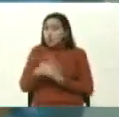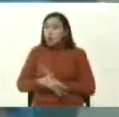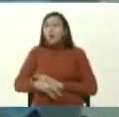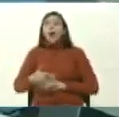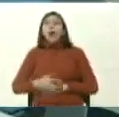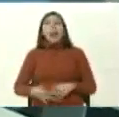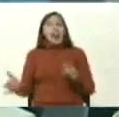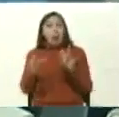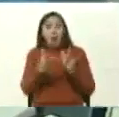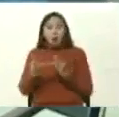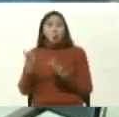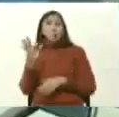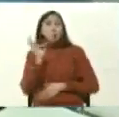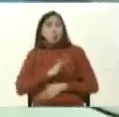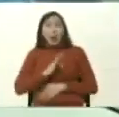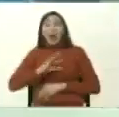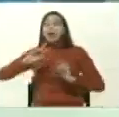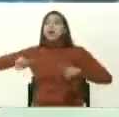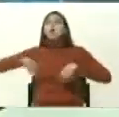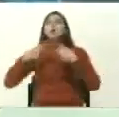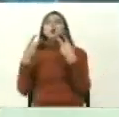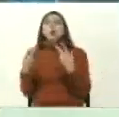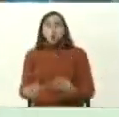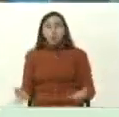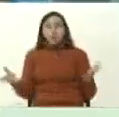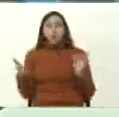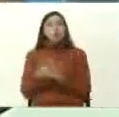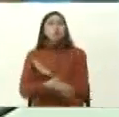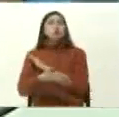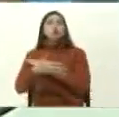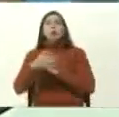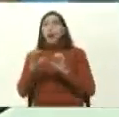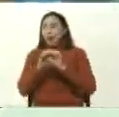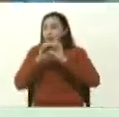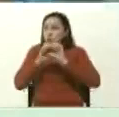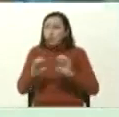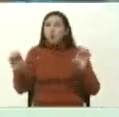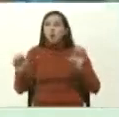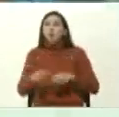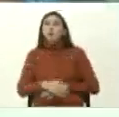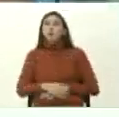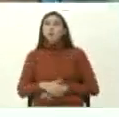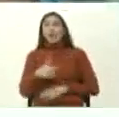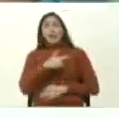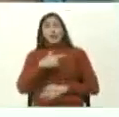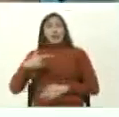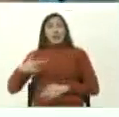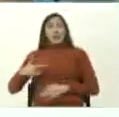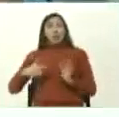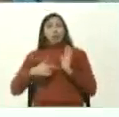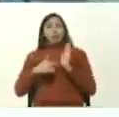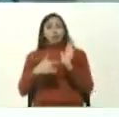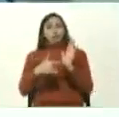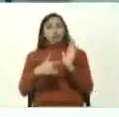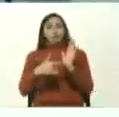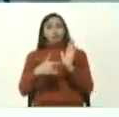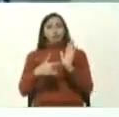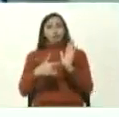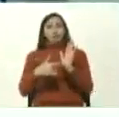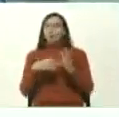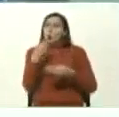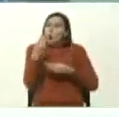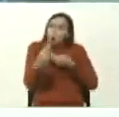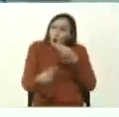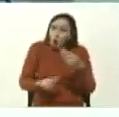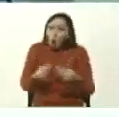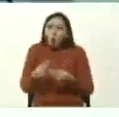redes innovadoras en materia educativa. Entonces quisiera que nos mostraran cómo